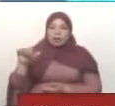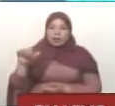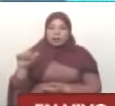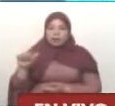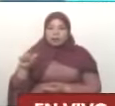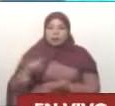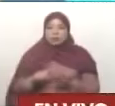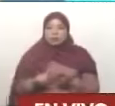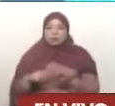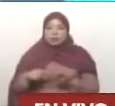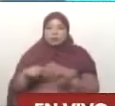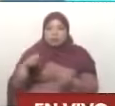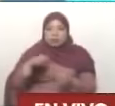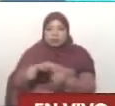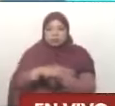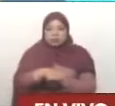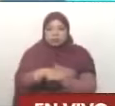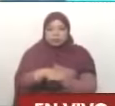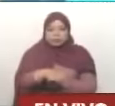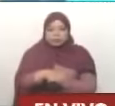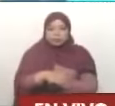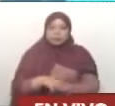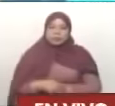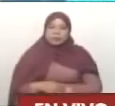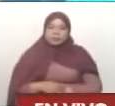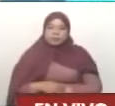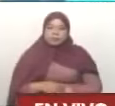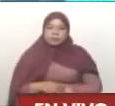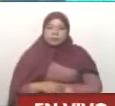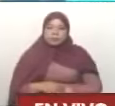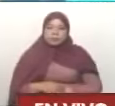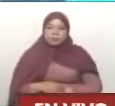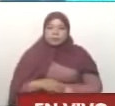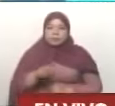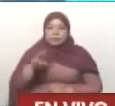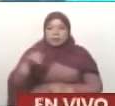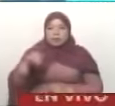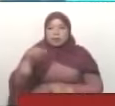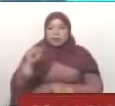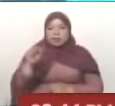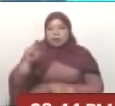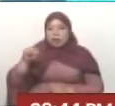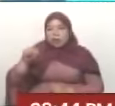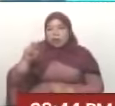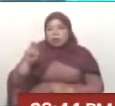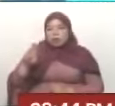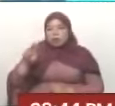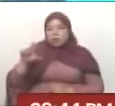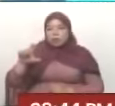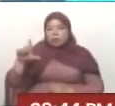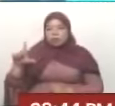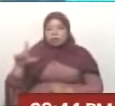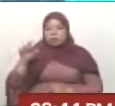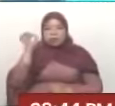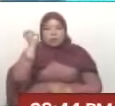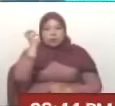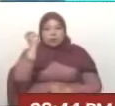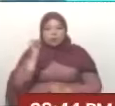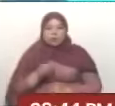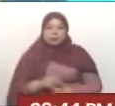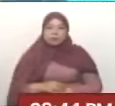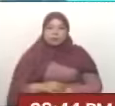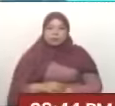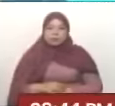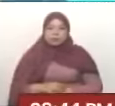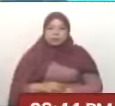En Del Tamacuro, vecina también. Manuel Viz Narváez. Atención, muchachos. Quiero que